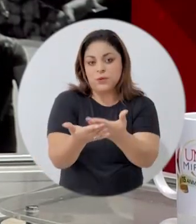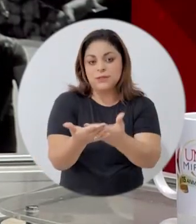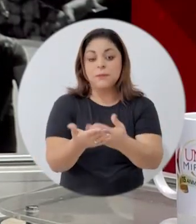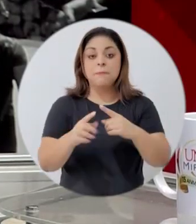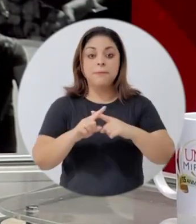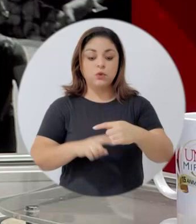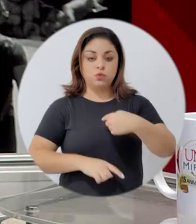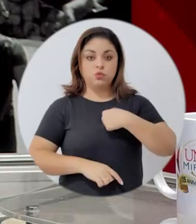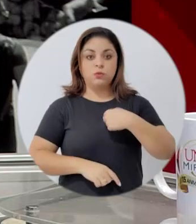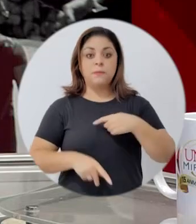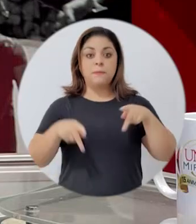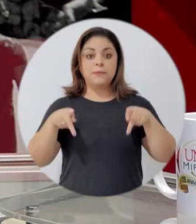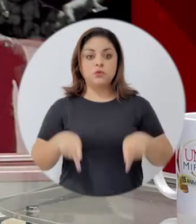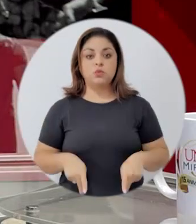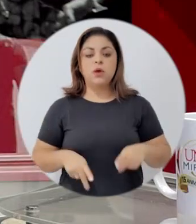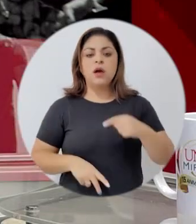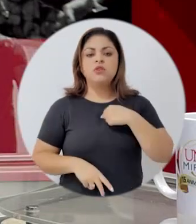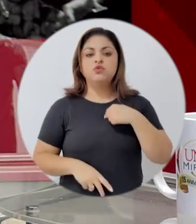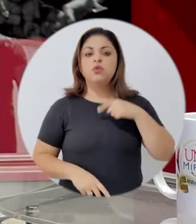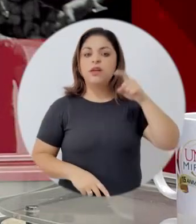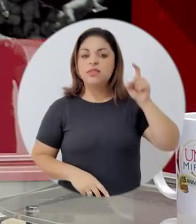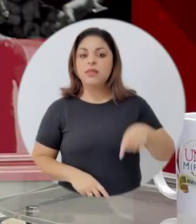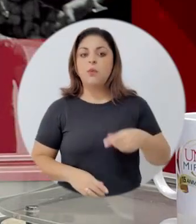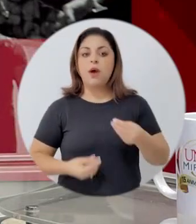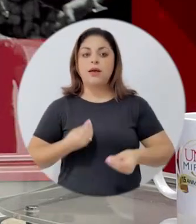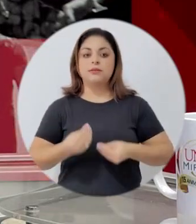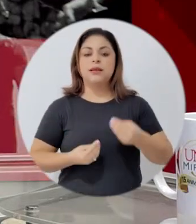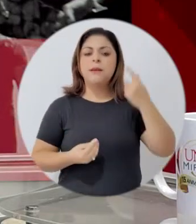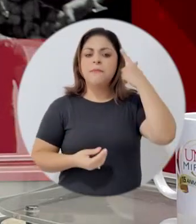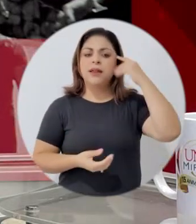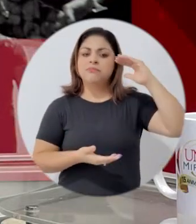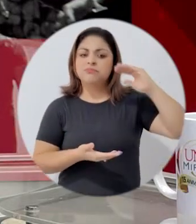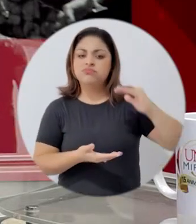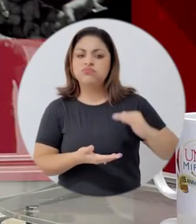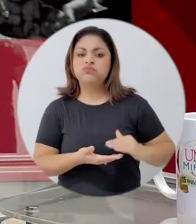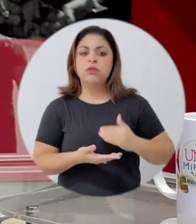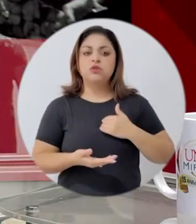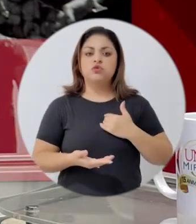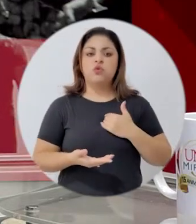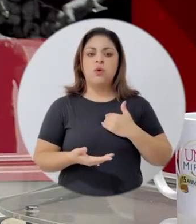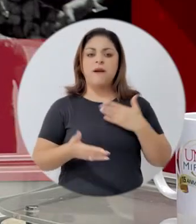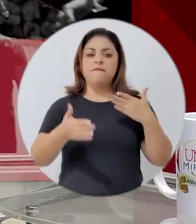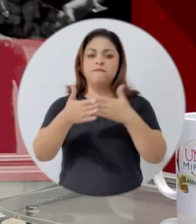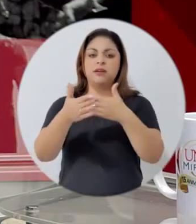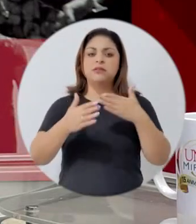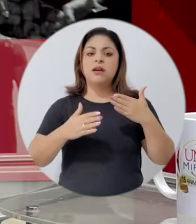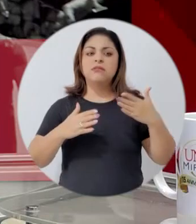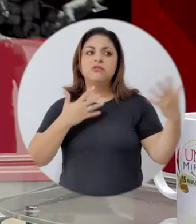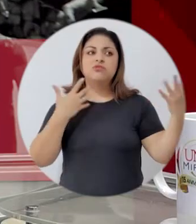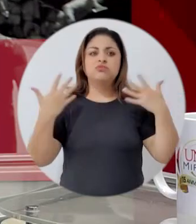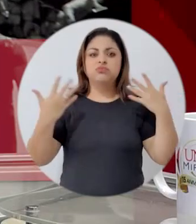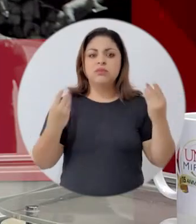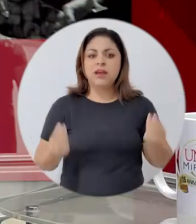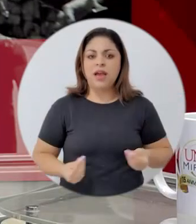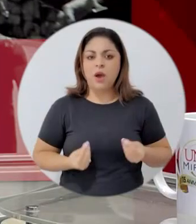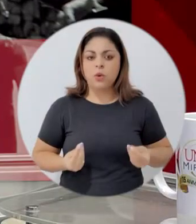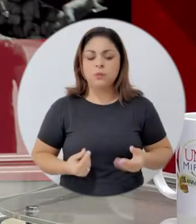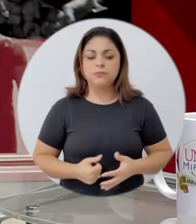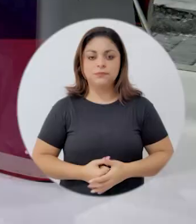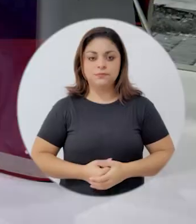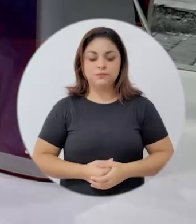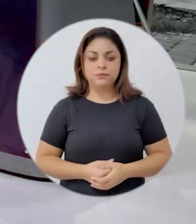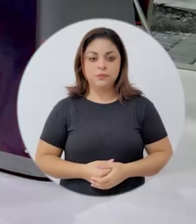Pero yo como persona, ¿qué tengo que hacer para disminuir mi huella de carbono? ¿Qué puedo hacer en mi casa, en mi comunidad? Sí,